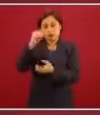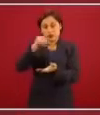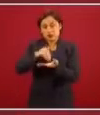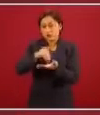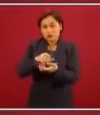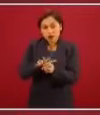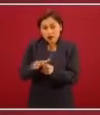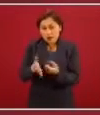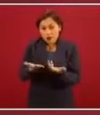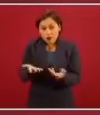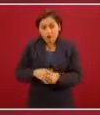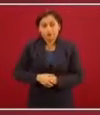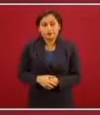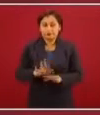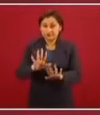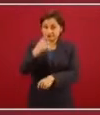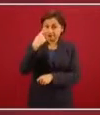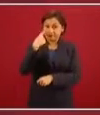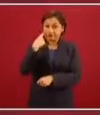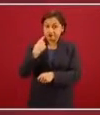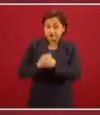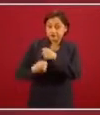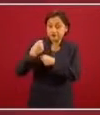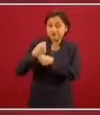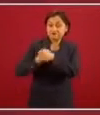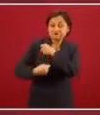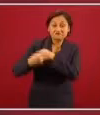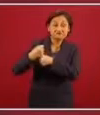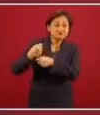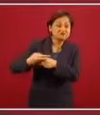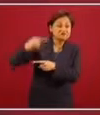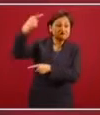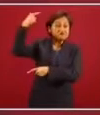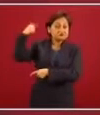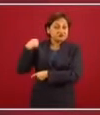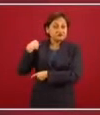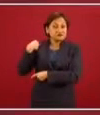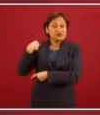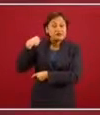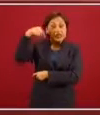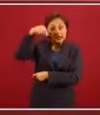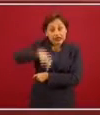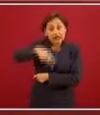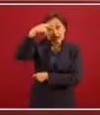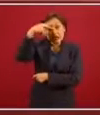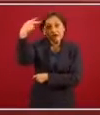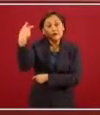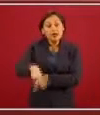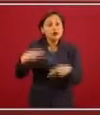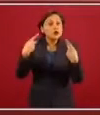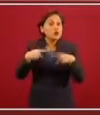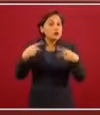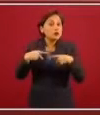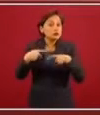es por muchos años, por décadas, México tuvo menor cantidad de personal de salud de la que